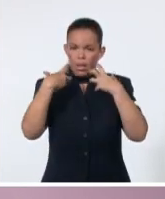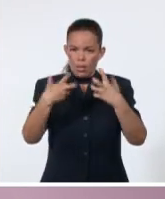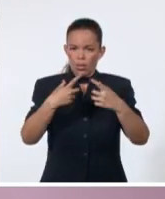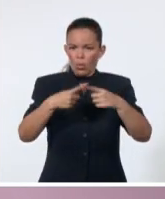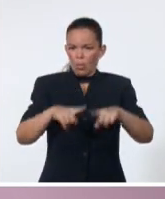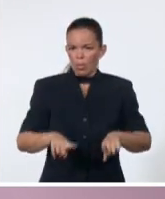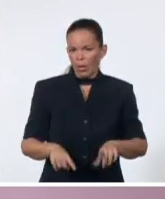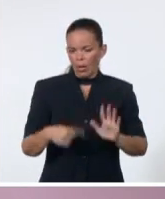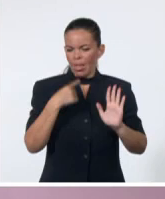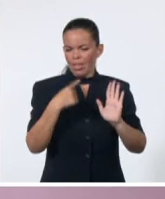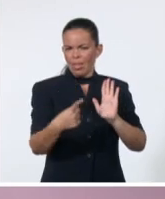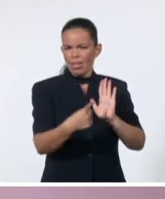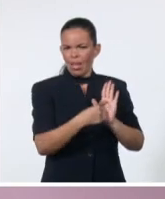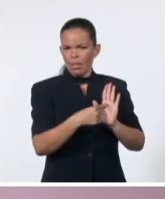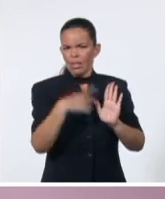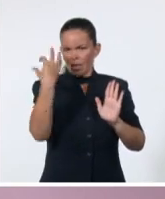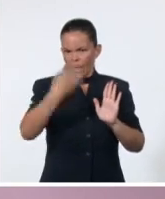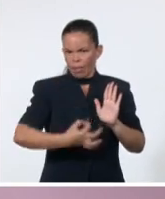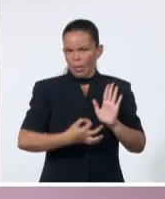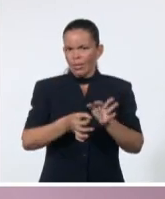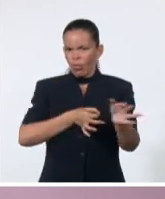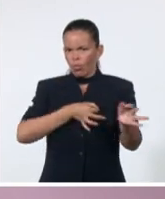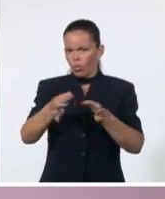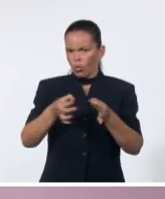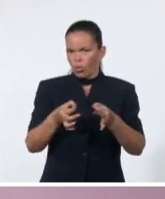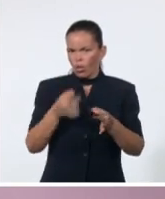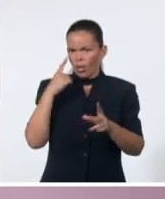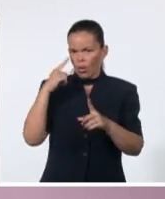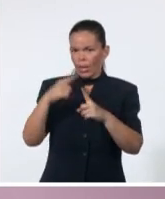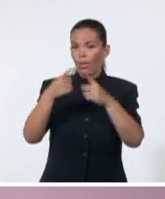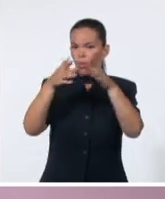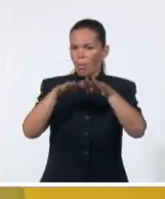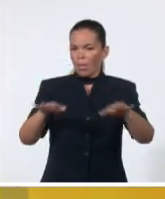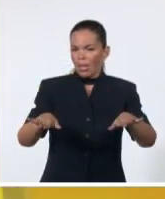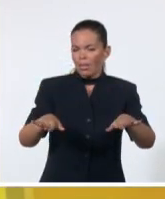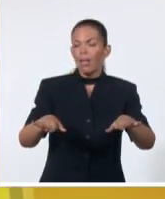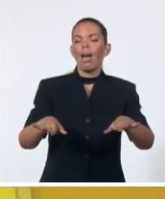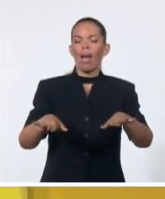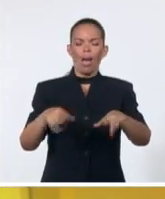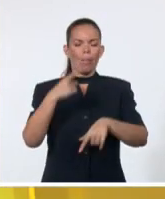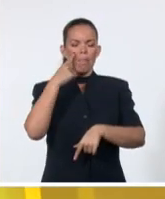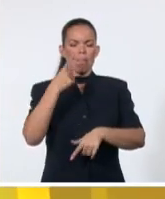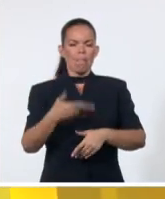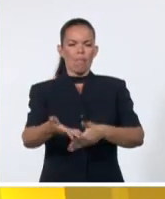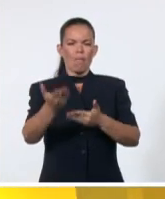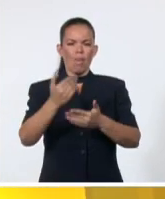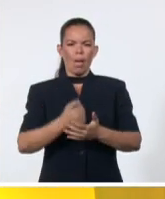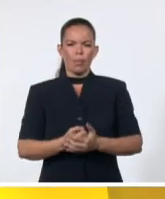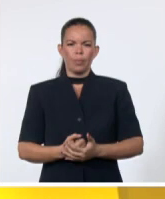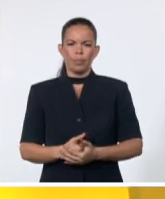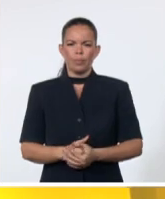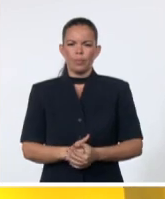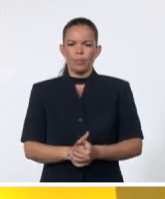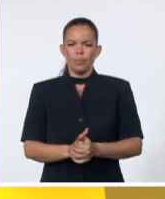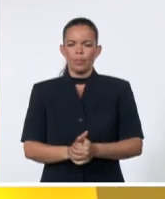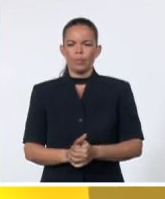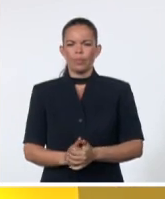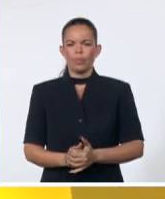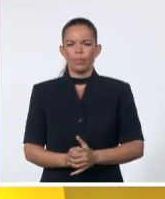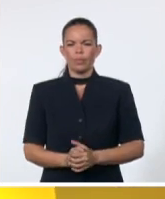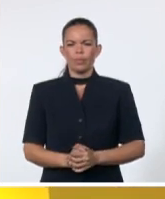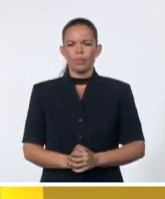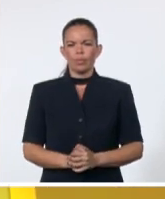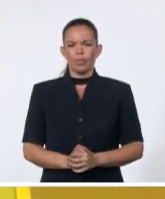suscrito? ¿Es realmente el camino para la paz en Venezuela? Dejemos que sea el periodista Jorge Legañoa quien nos cuente. Ya lo recibimos acá en el estudio. Jorge,